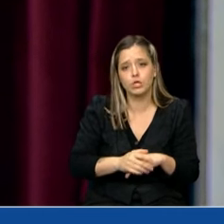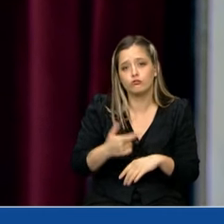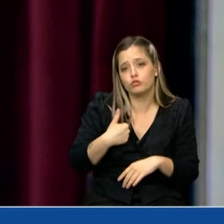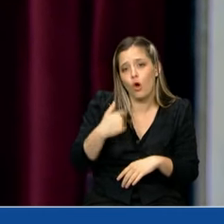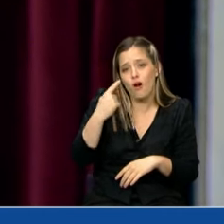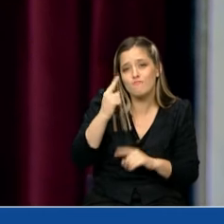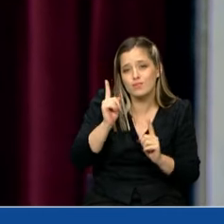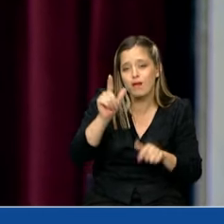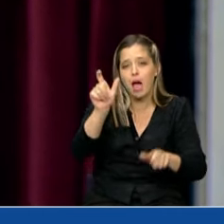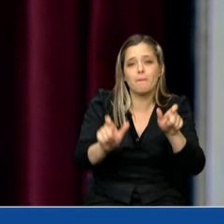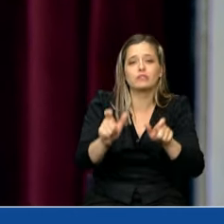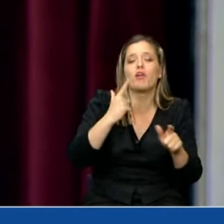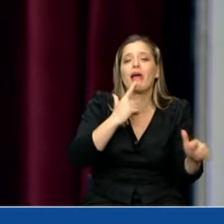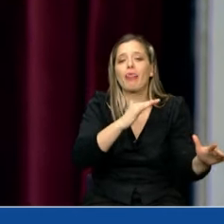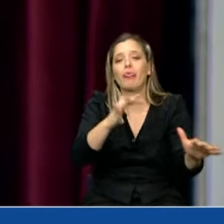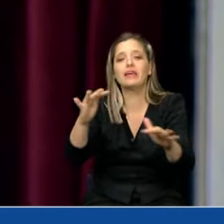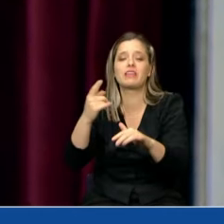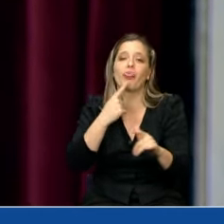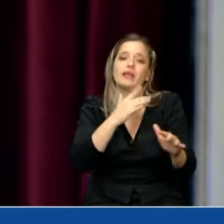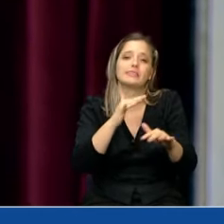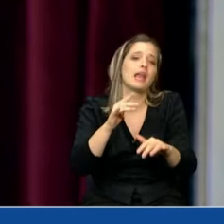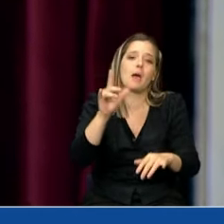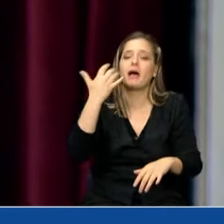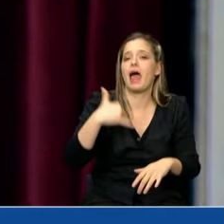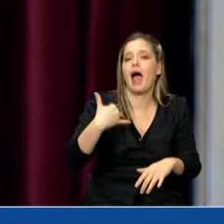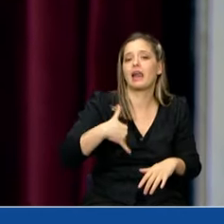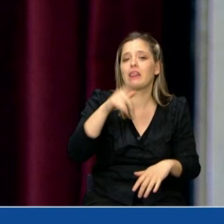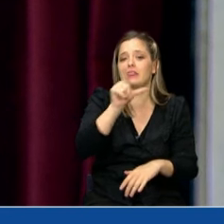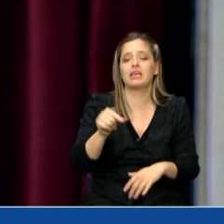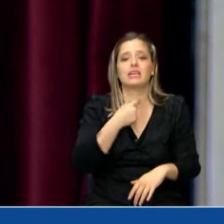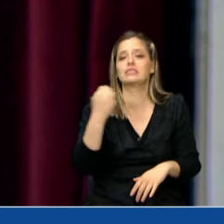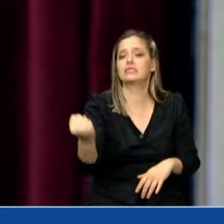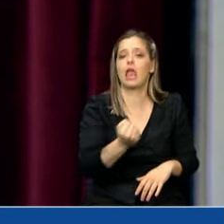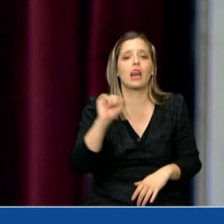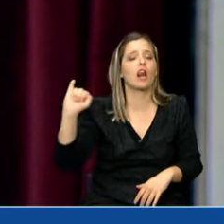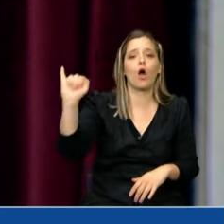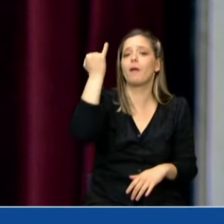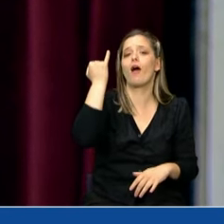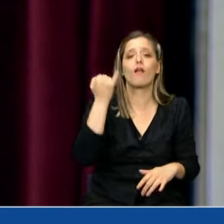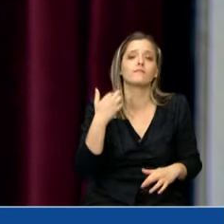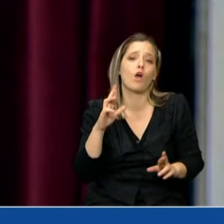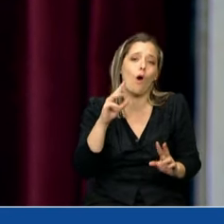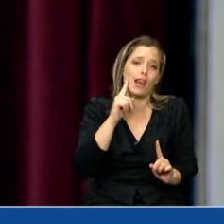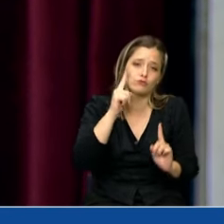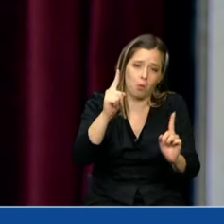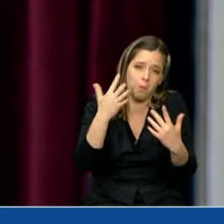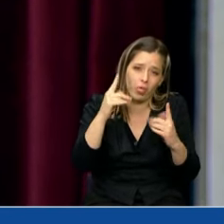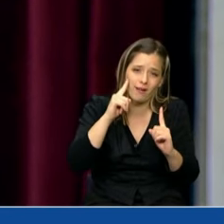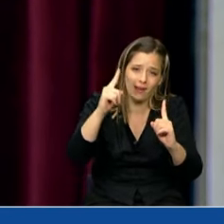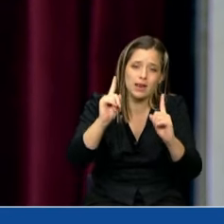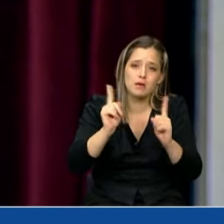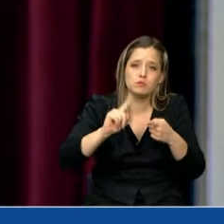lo que algunos dicen de que quieren lo mejor para la Argentina y que estos estas políticas públicas tienen que